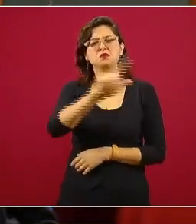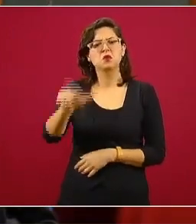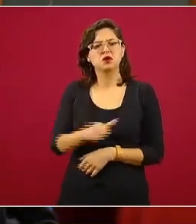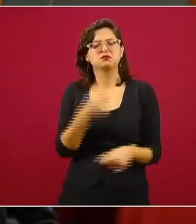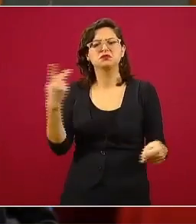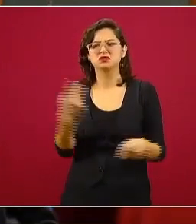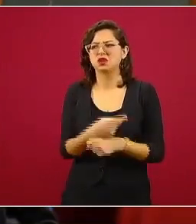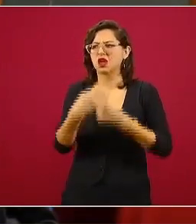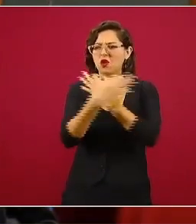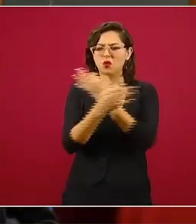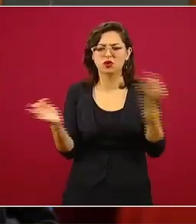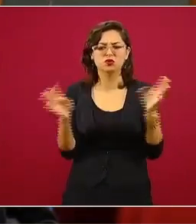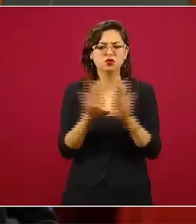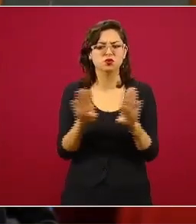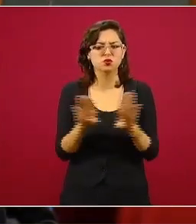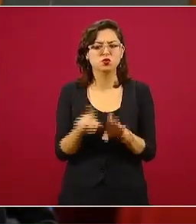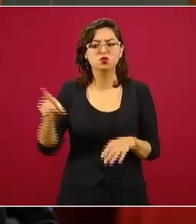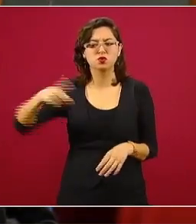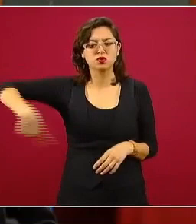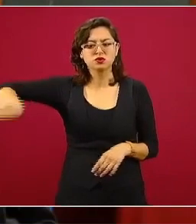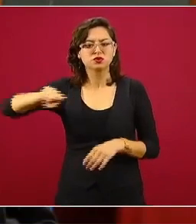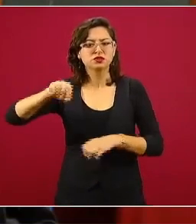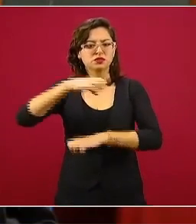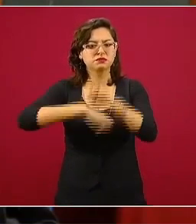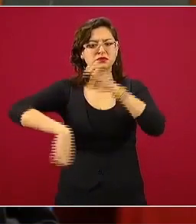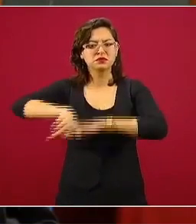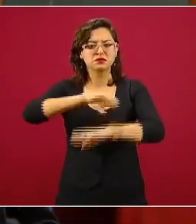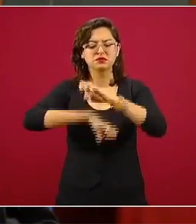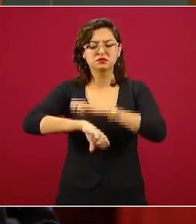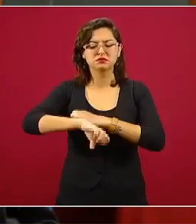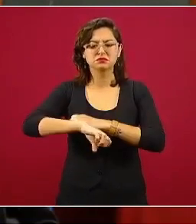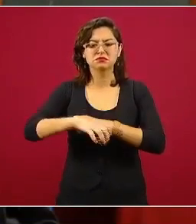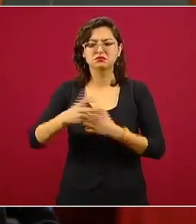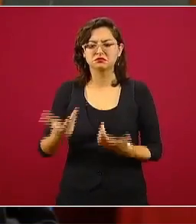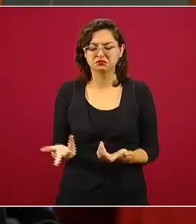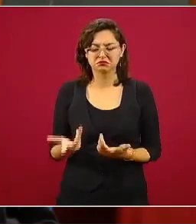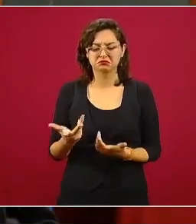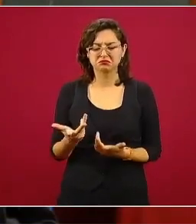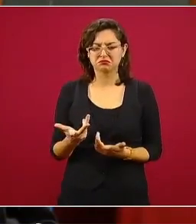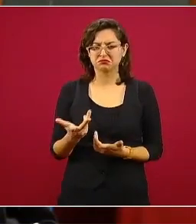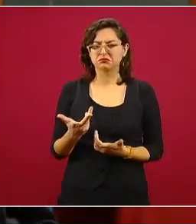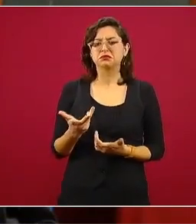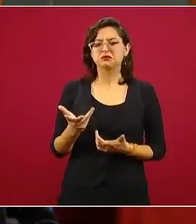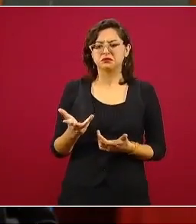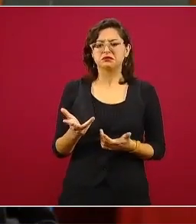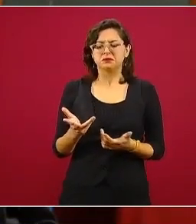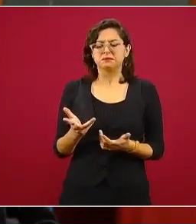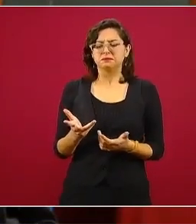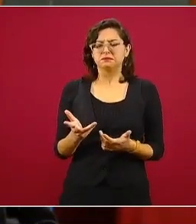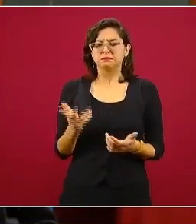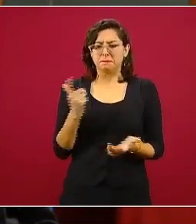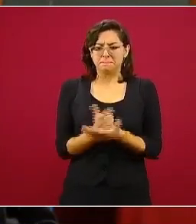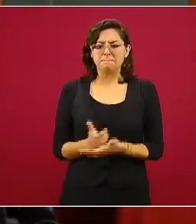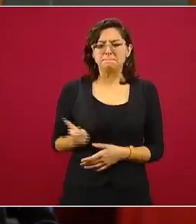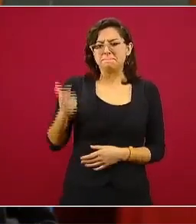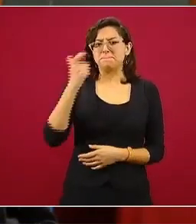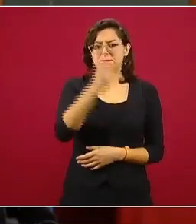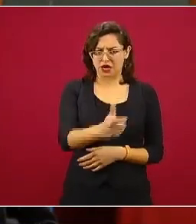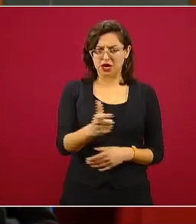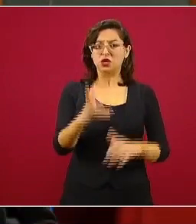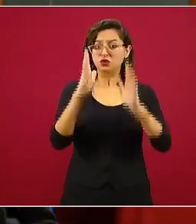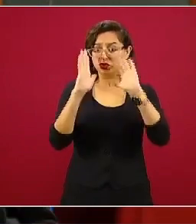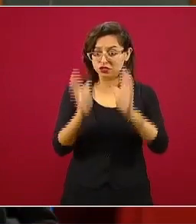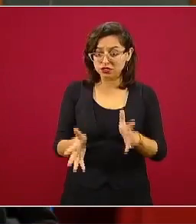qué acordaron este grupo de empresarios que sí, usted nos ha dicho, regresaron o pagaron lo que adeudaban? Y